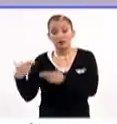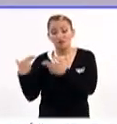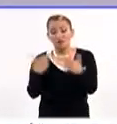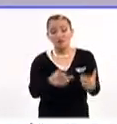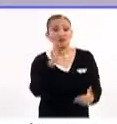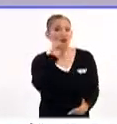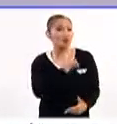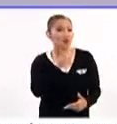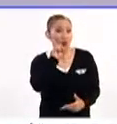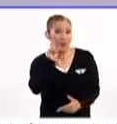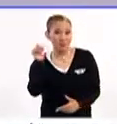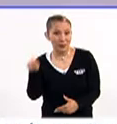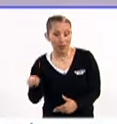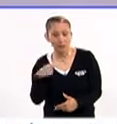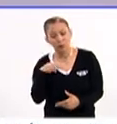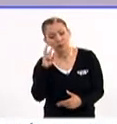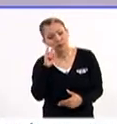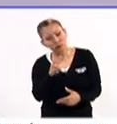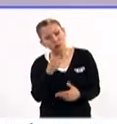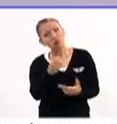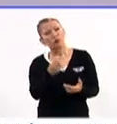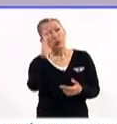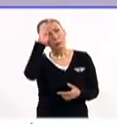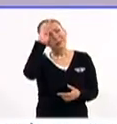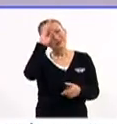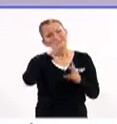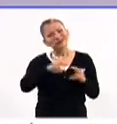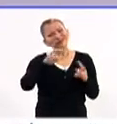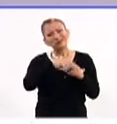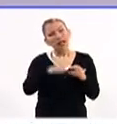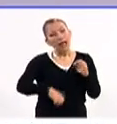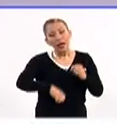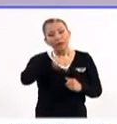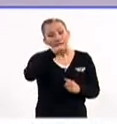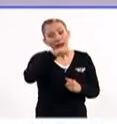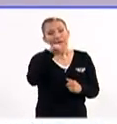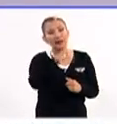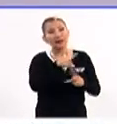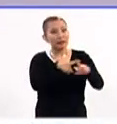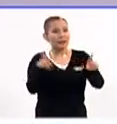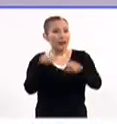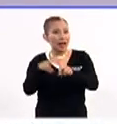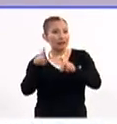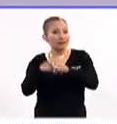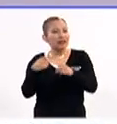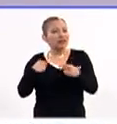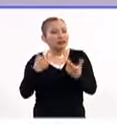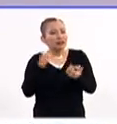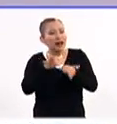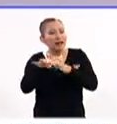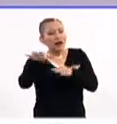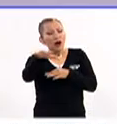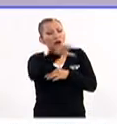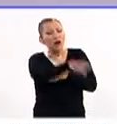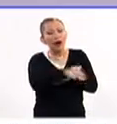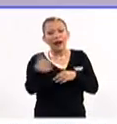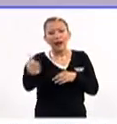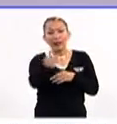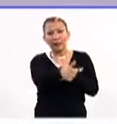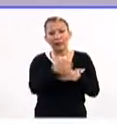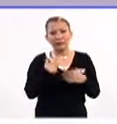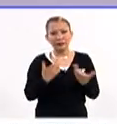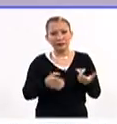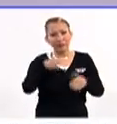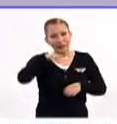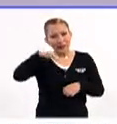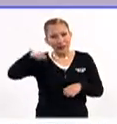de esta pensadora mexicana nos da oportunidad para reflexionar acerca de la edad y los diferentes roles que le otorga la sociedad a cada una de